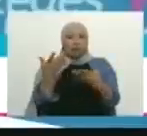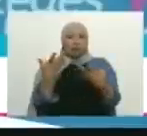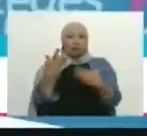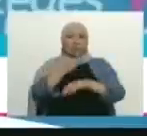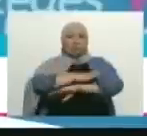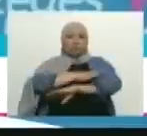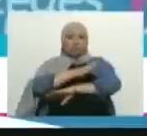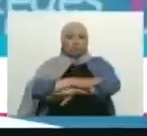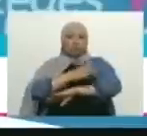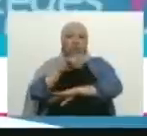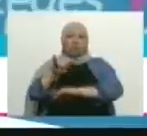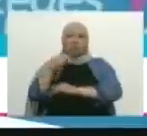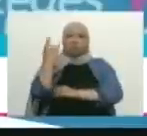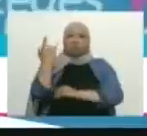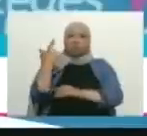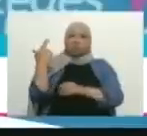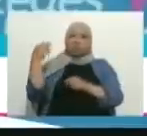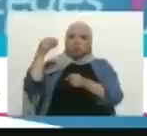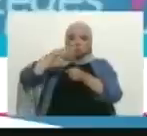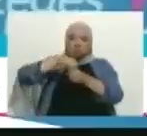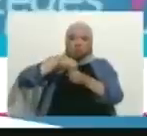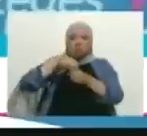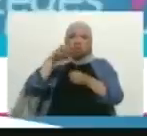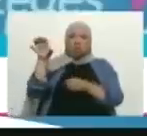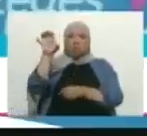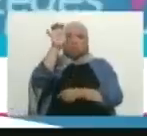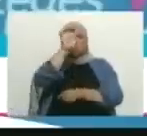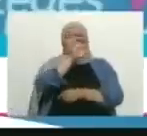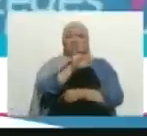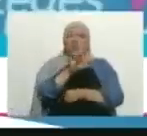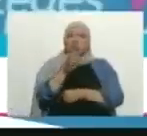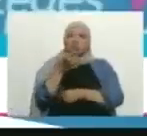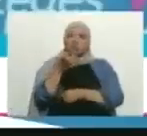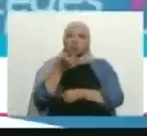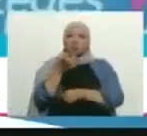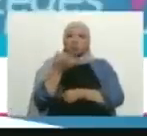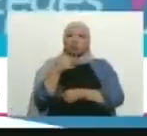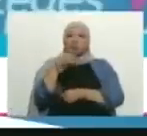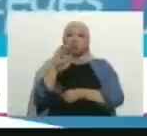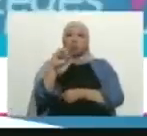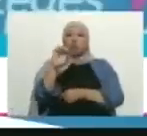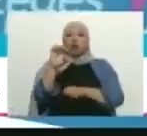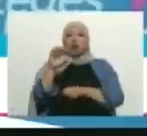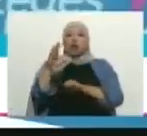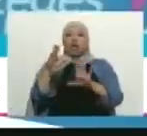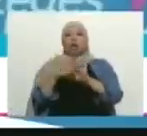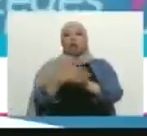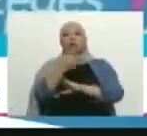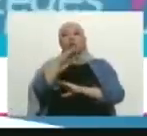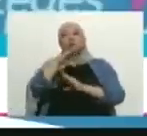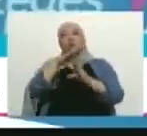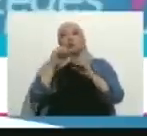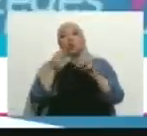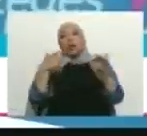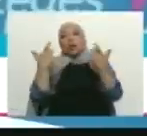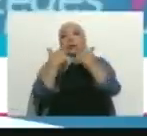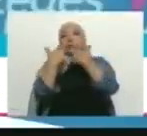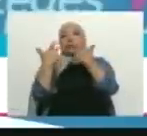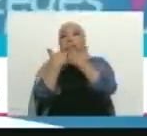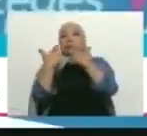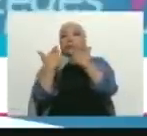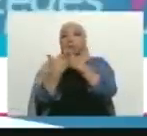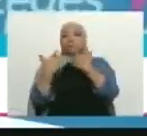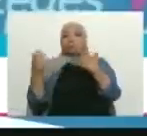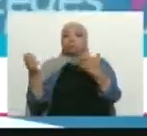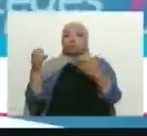del cinismo, del intervencionismo, porque es la OEA la que ha avalado todas las invasiones, todos